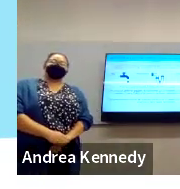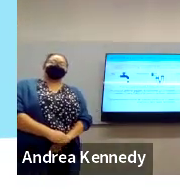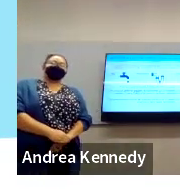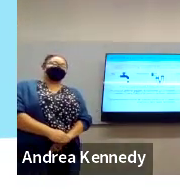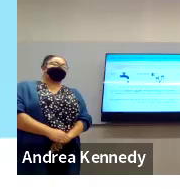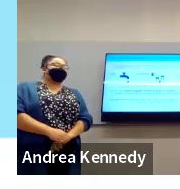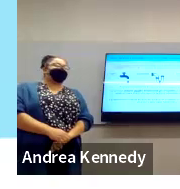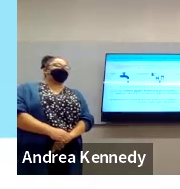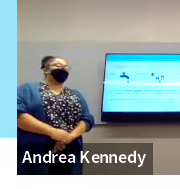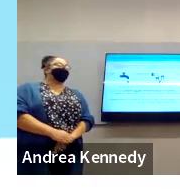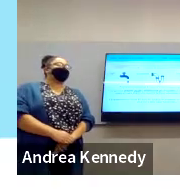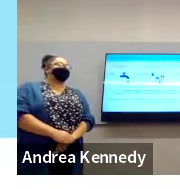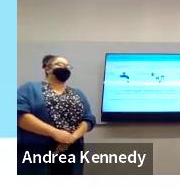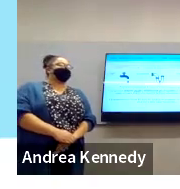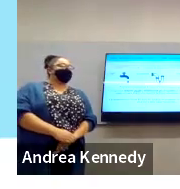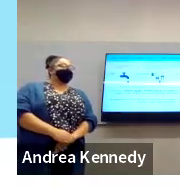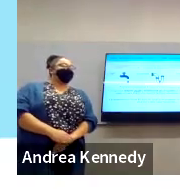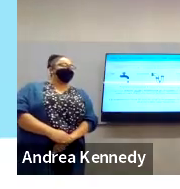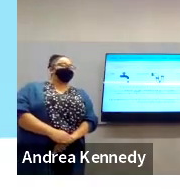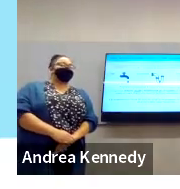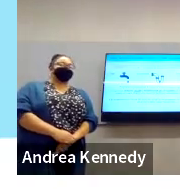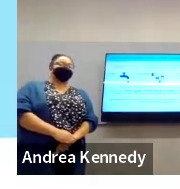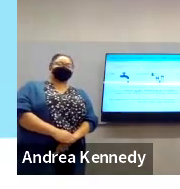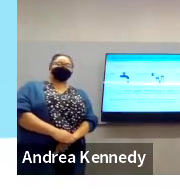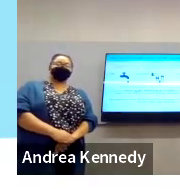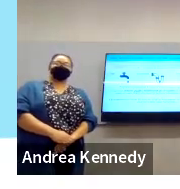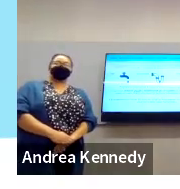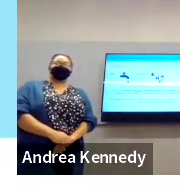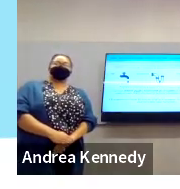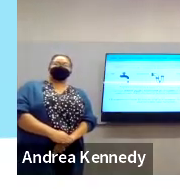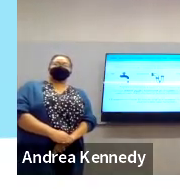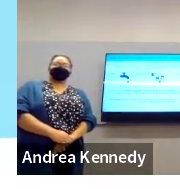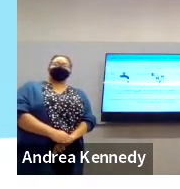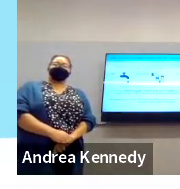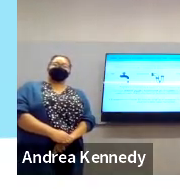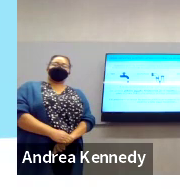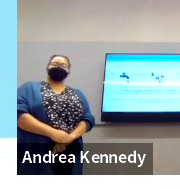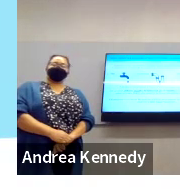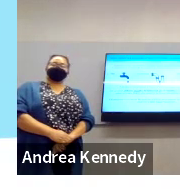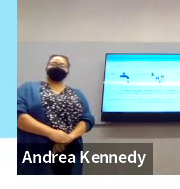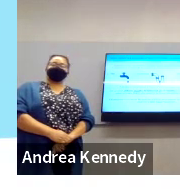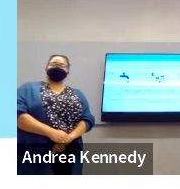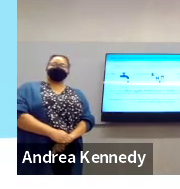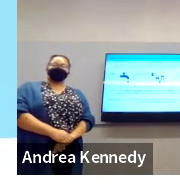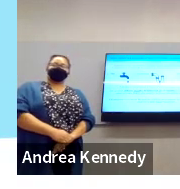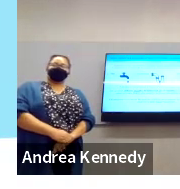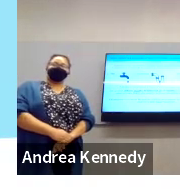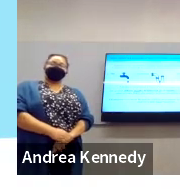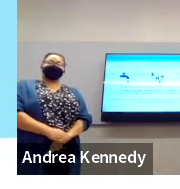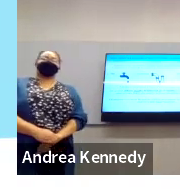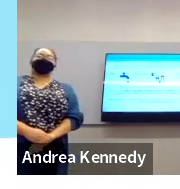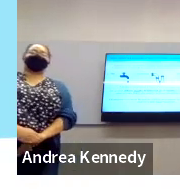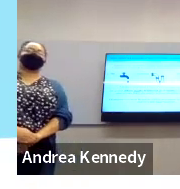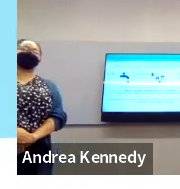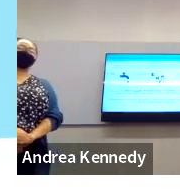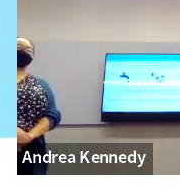si eso, ustedes explicaron algo así que sí se puede, sí va a estar incluido, pero esto